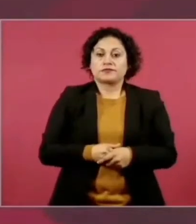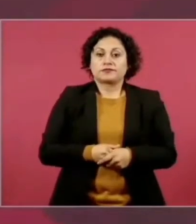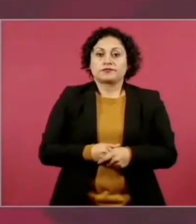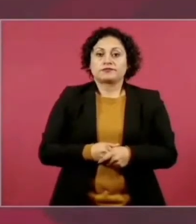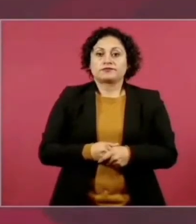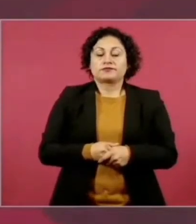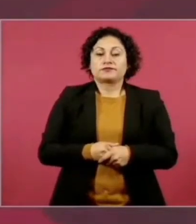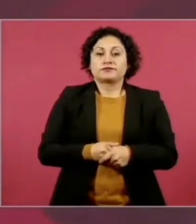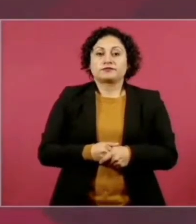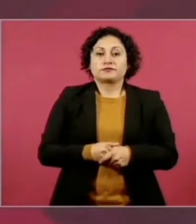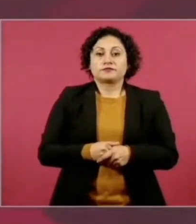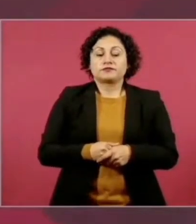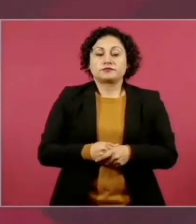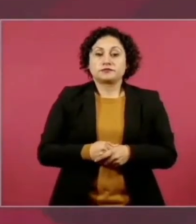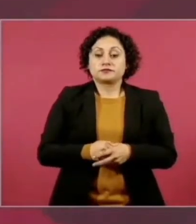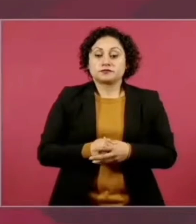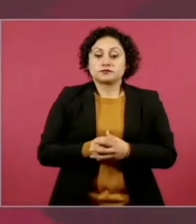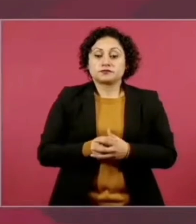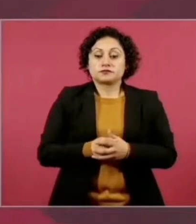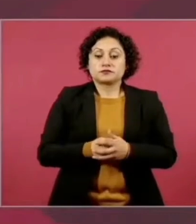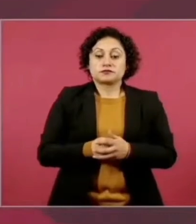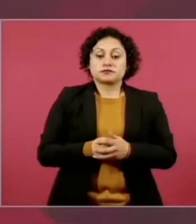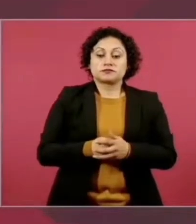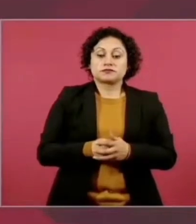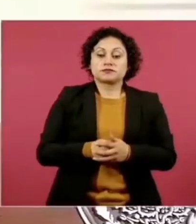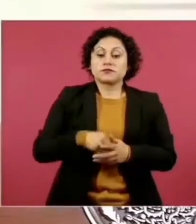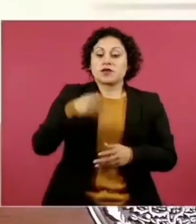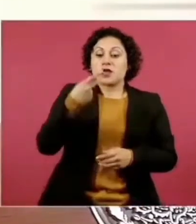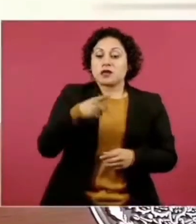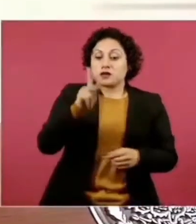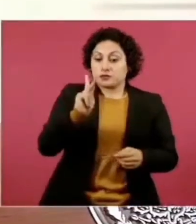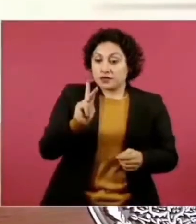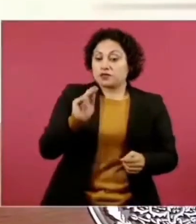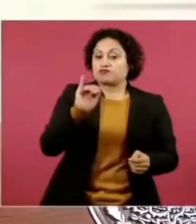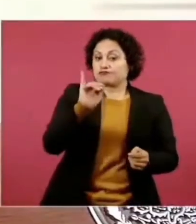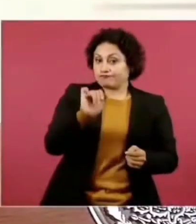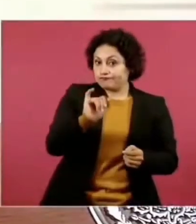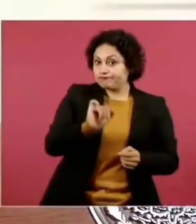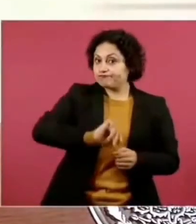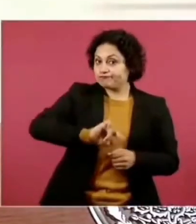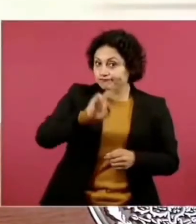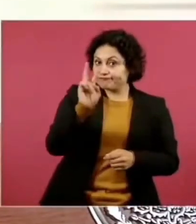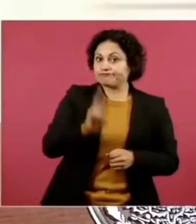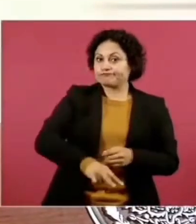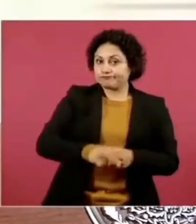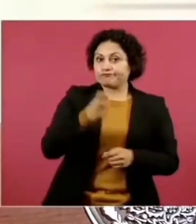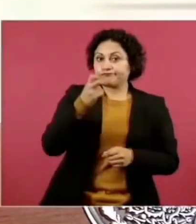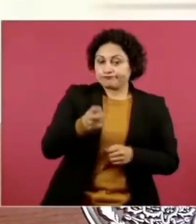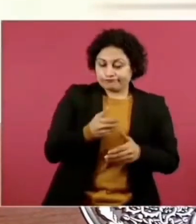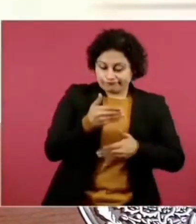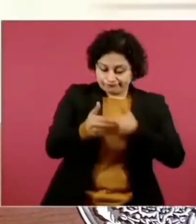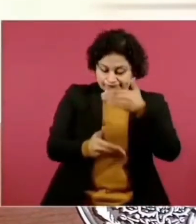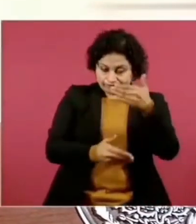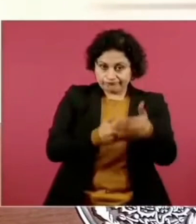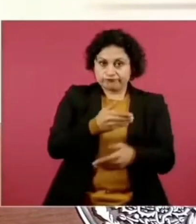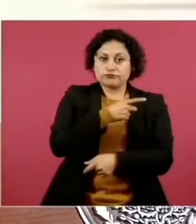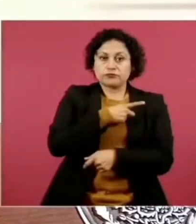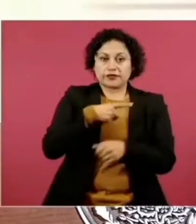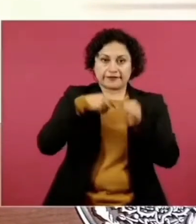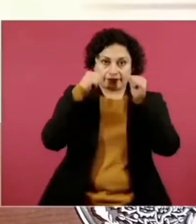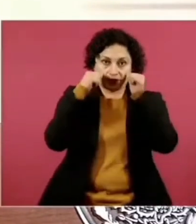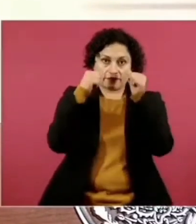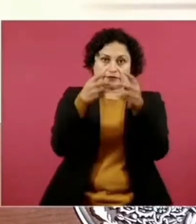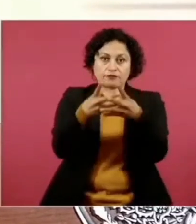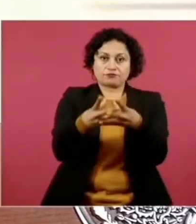pero sí hubo ese proceso y hay que atenderlo, hay que resolverlo.